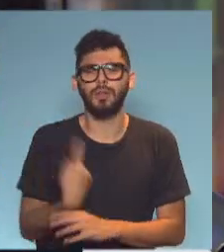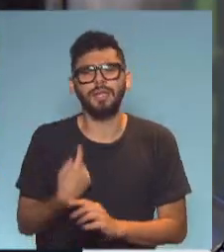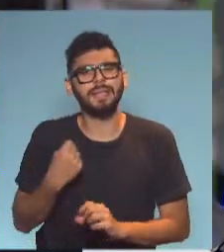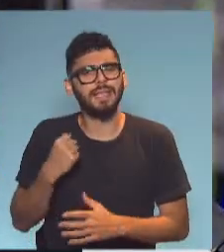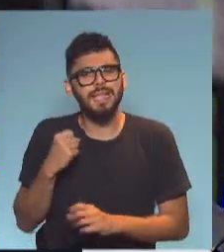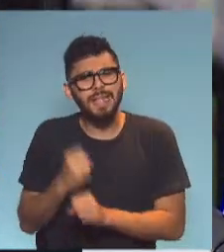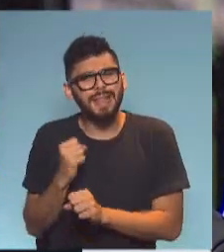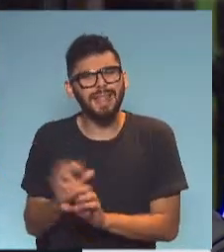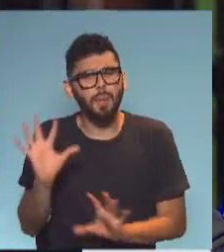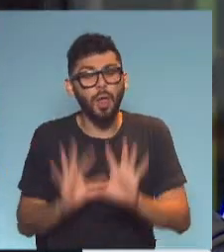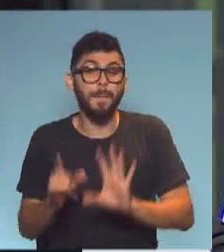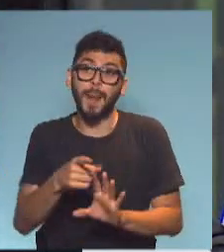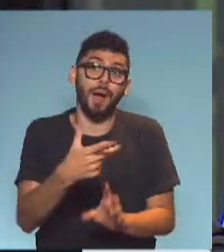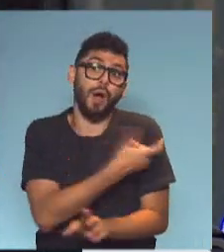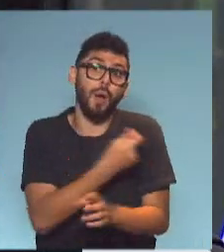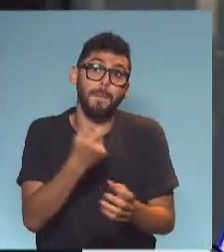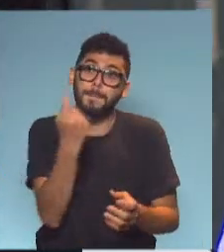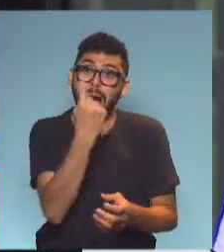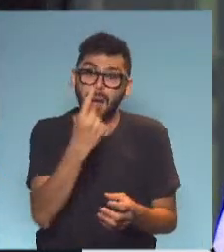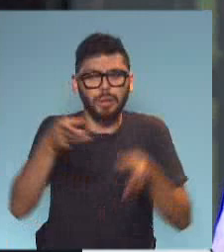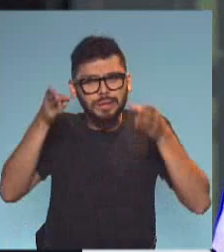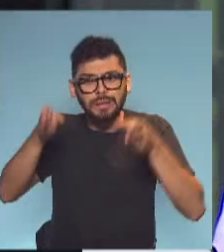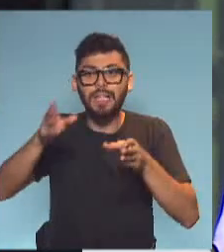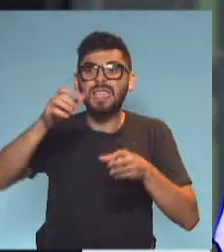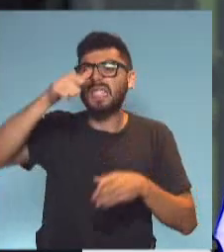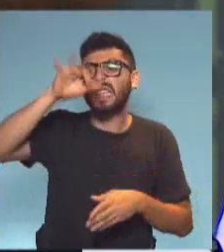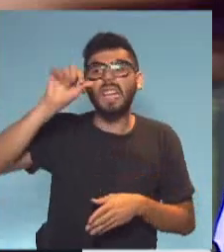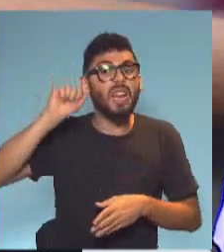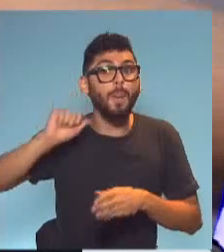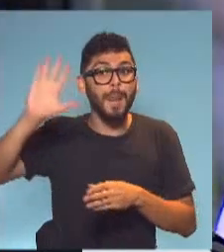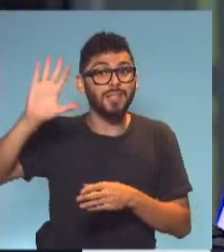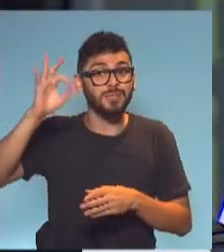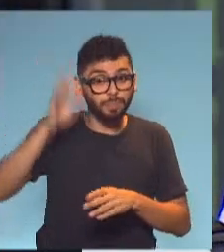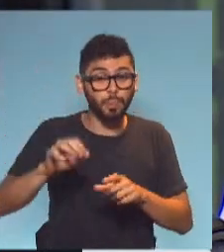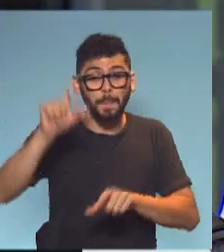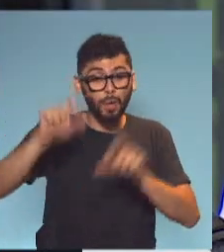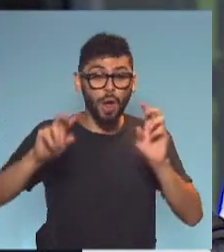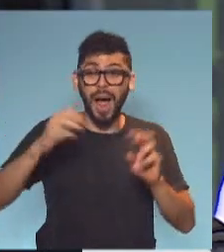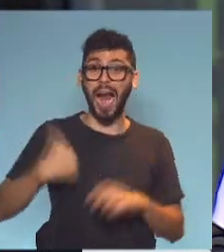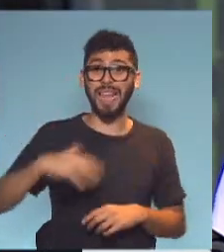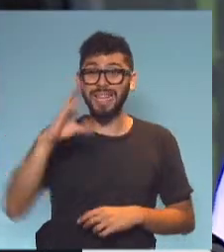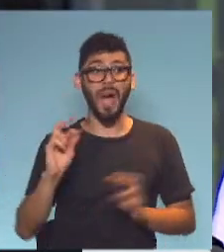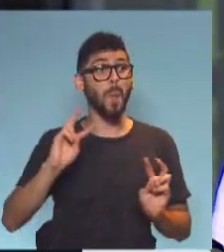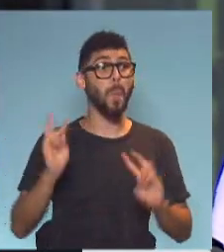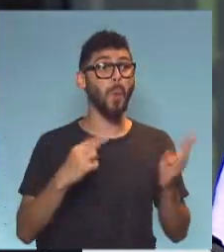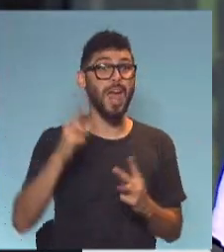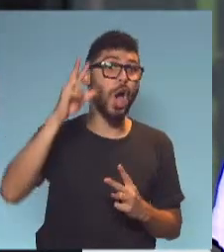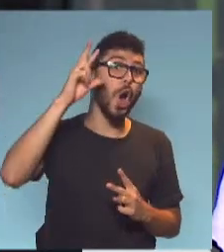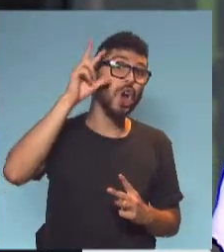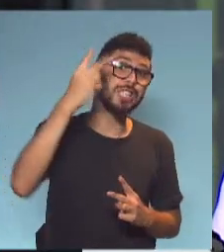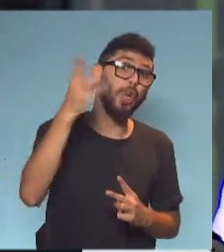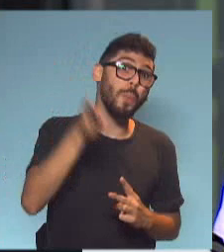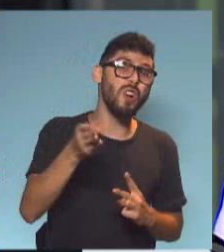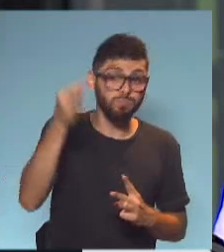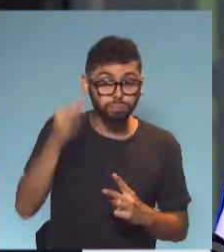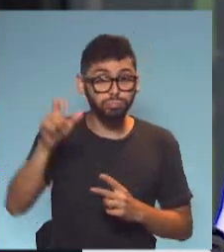para acelerar ese proceso en los mayores de 60 años. El 82% de las personas que fallecieron en Argentina son mayores de 60 años, así